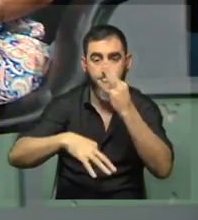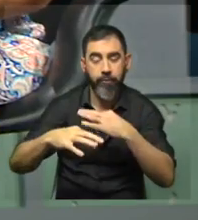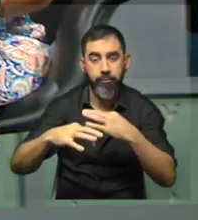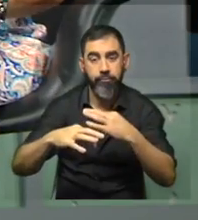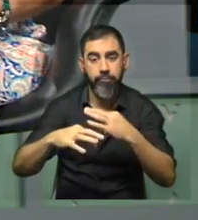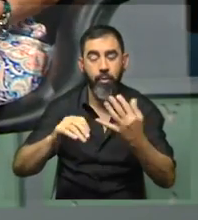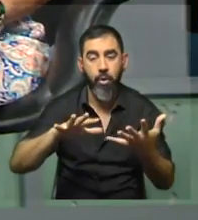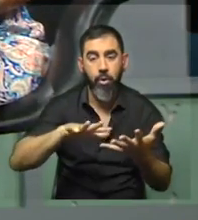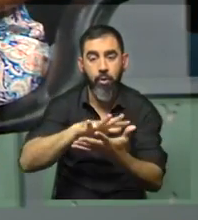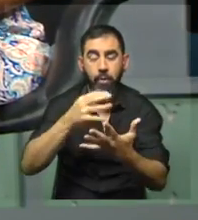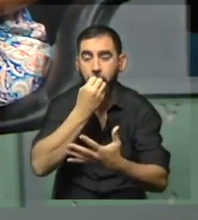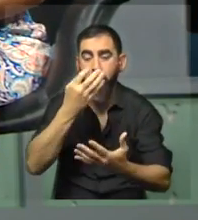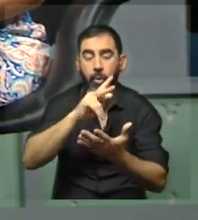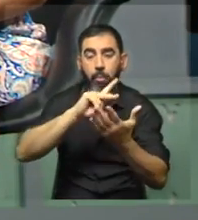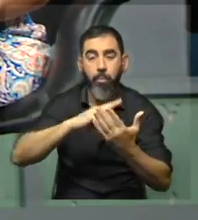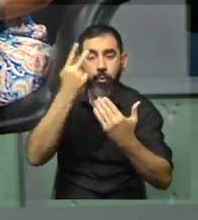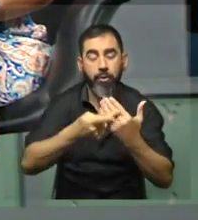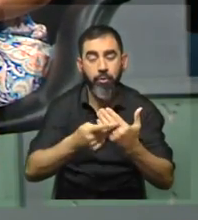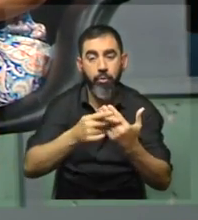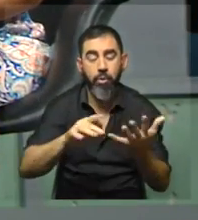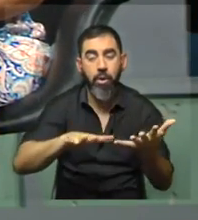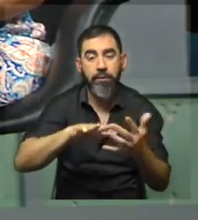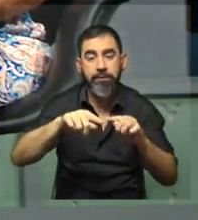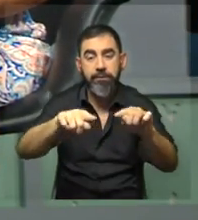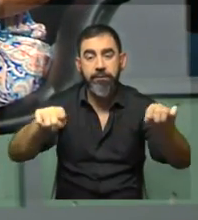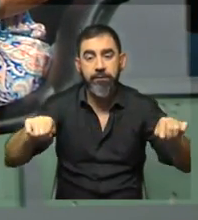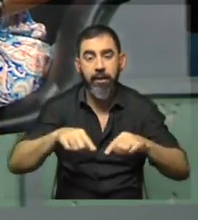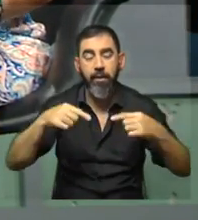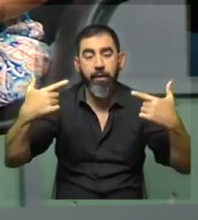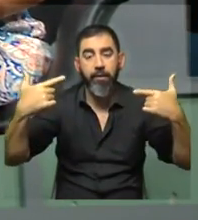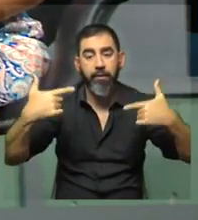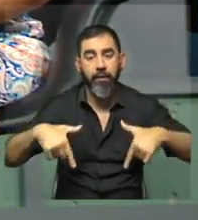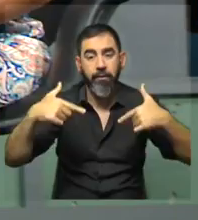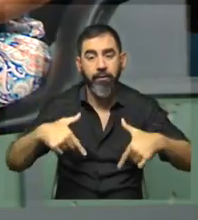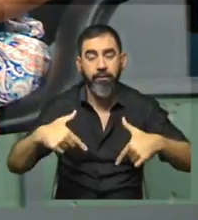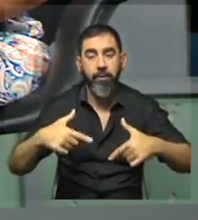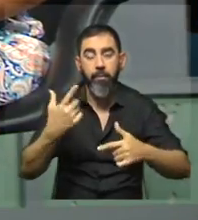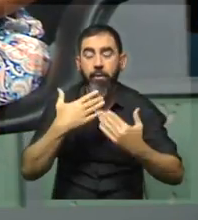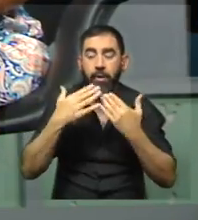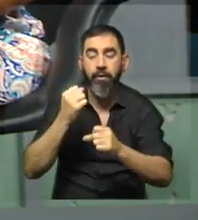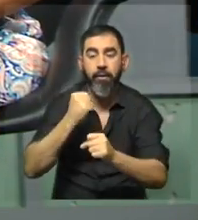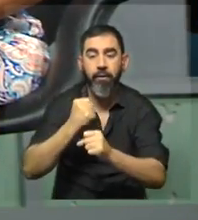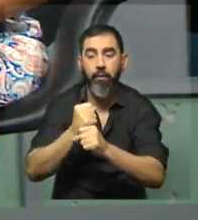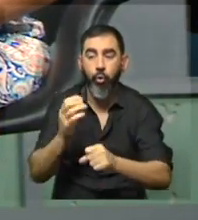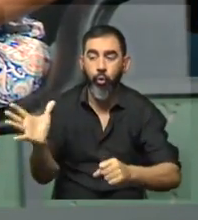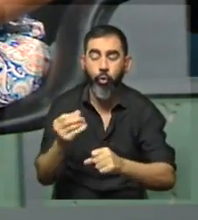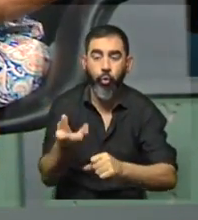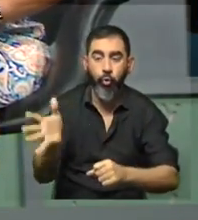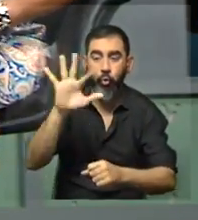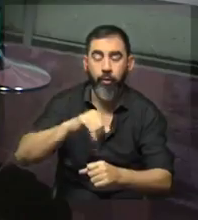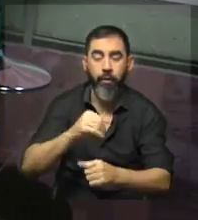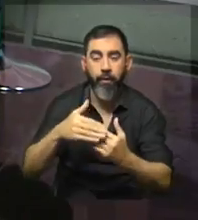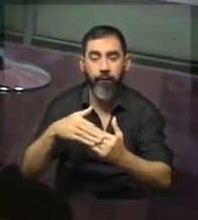por los barrios de los mejores proyectos, que es una sala municipal, es una sala de la Intendencia, pero que está sostenida por el trabajo de todos los días de los vecinos de esa